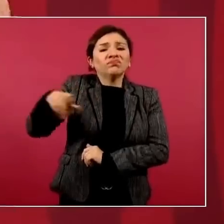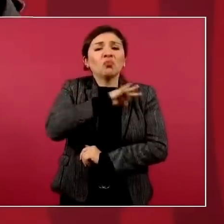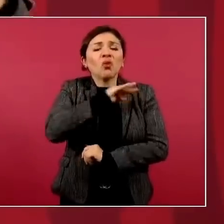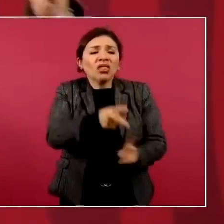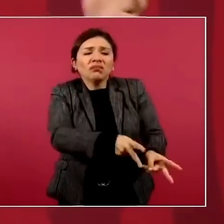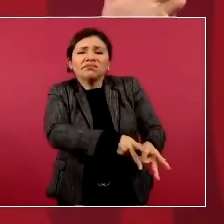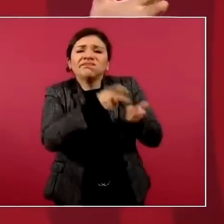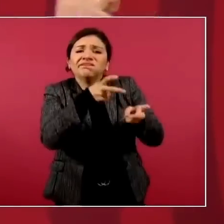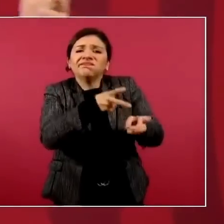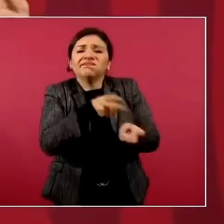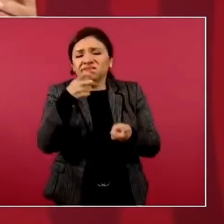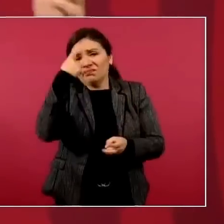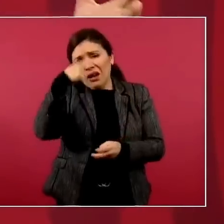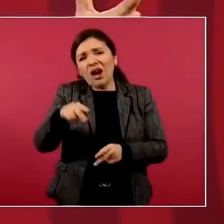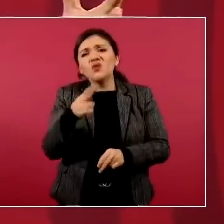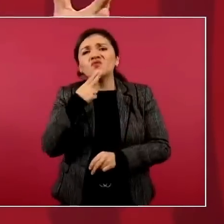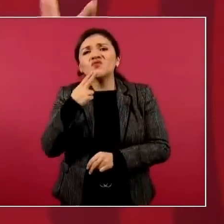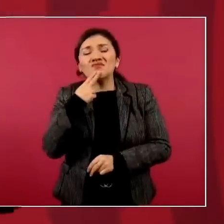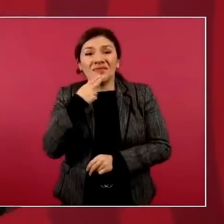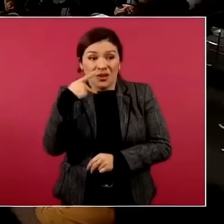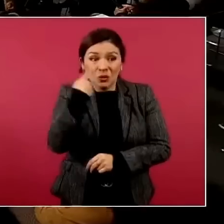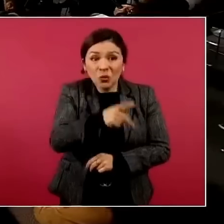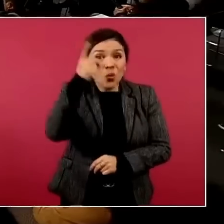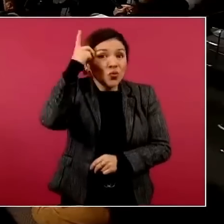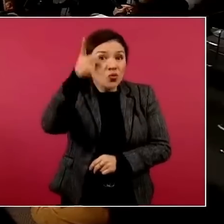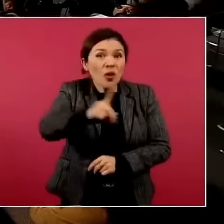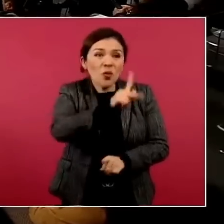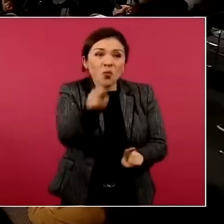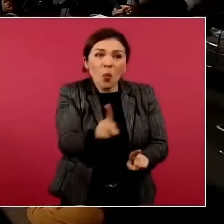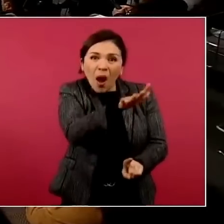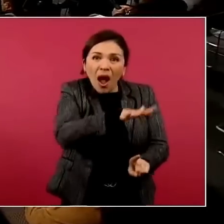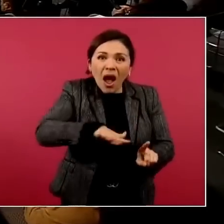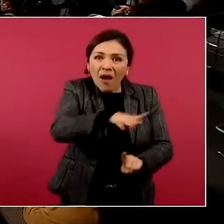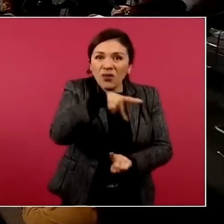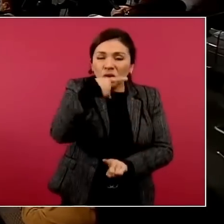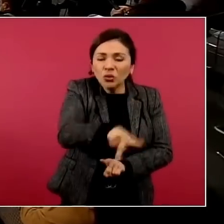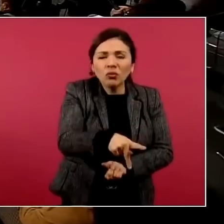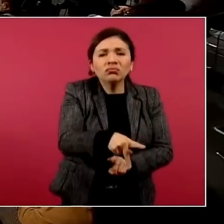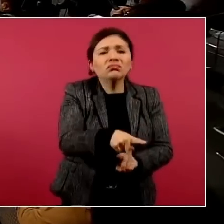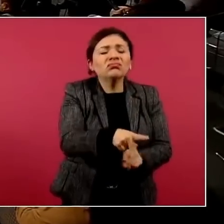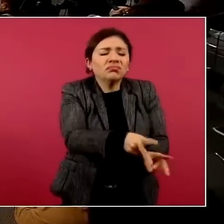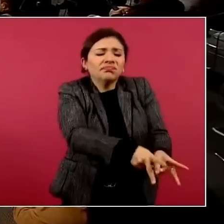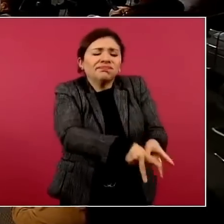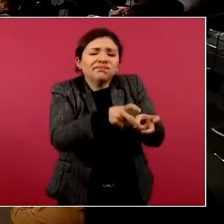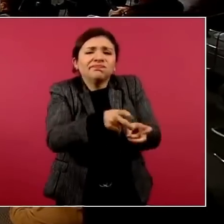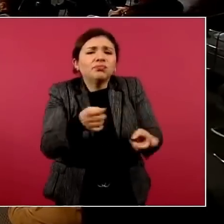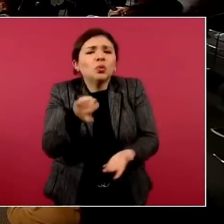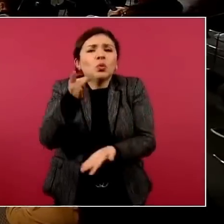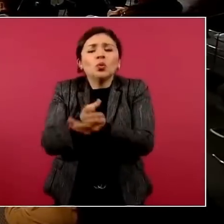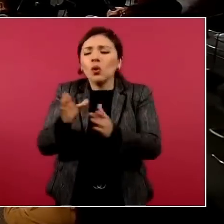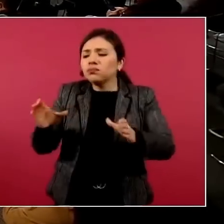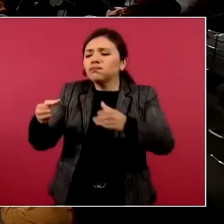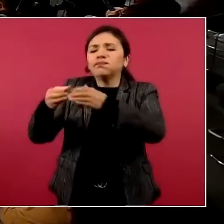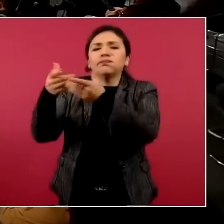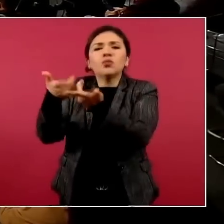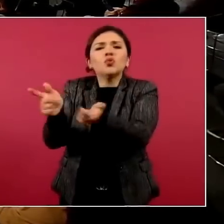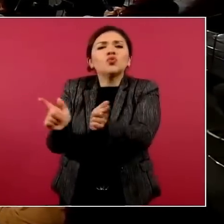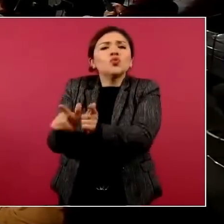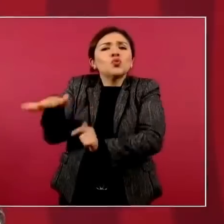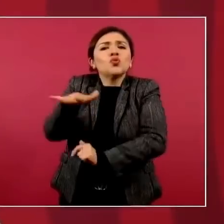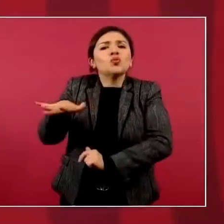los bienes del pueblo, de la nación, a un grupo que le llamaron